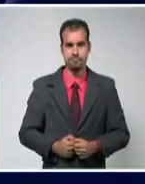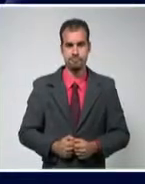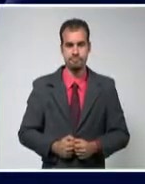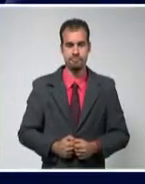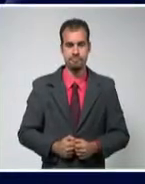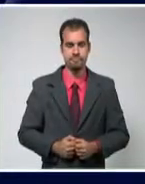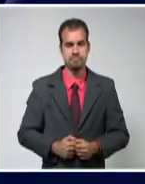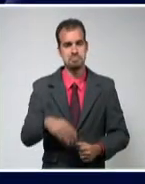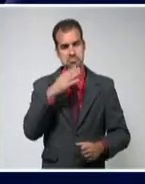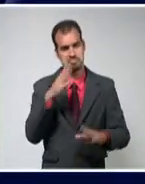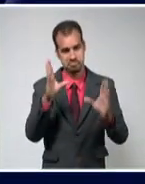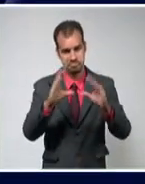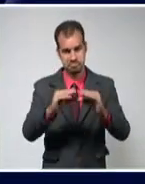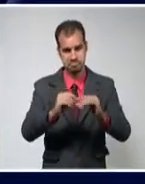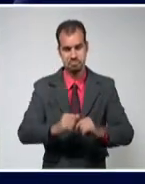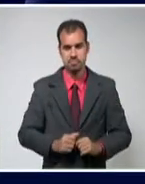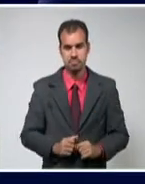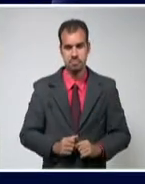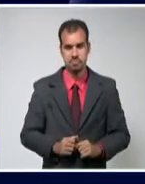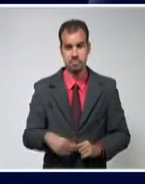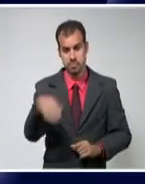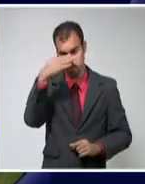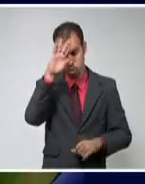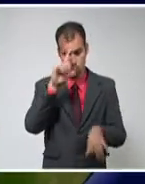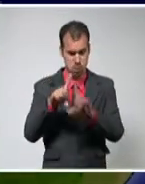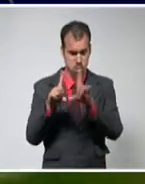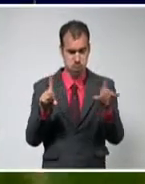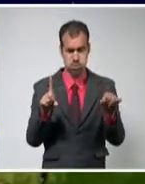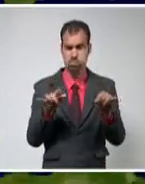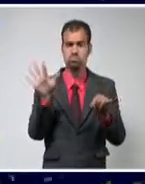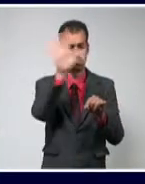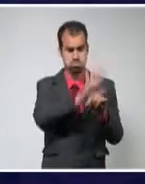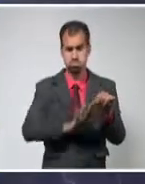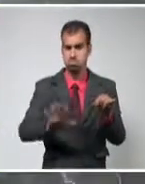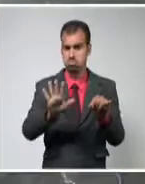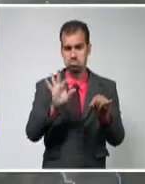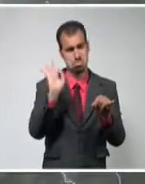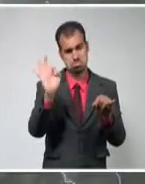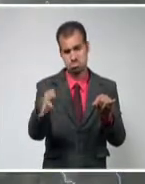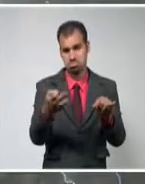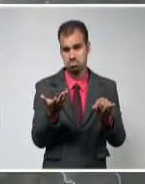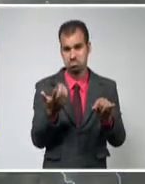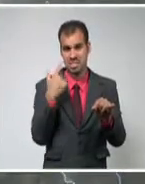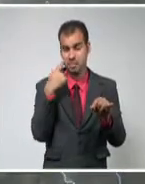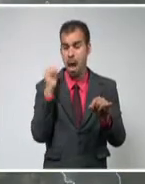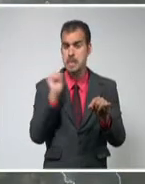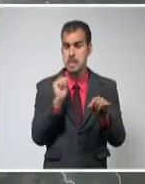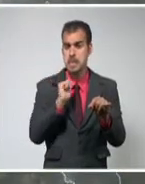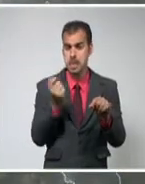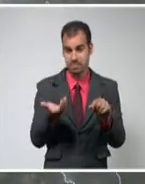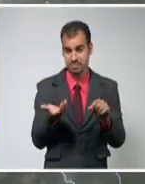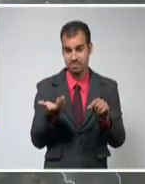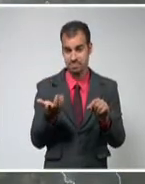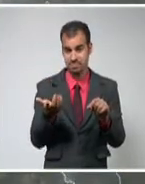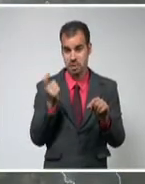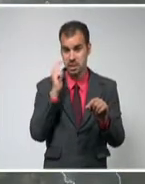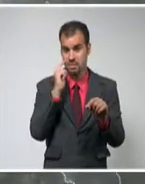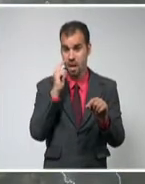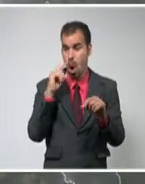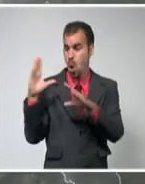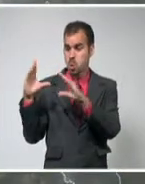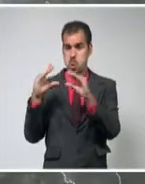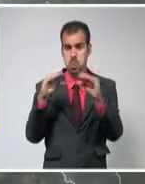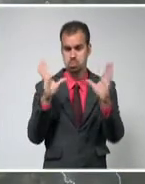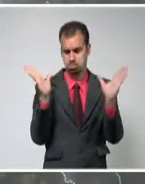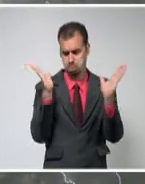Buenas noches. La situación meteorológica en nuestra área con muy poca variación, la influencia de altas presiones y la baja humedad, observen que mantiene muy poca nubosidad